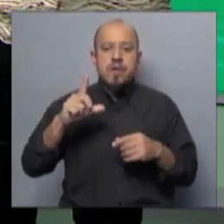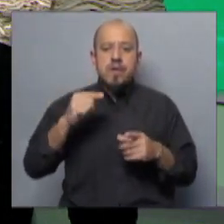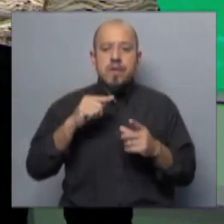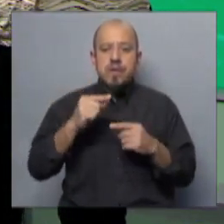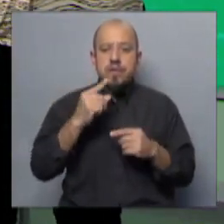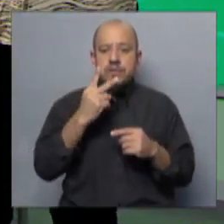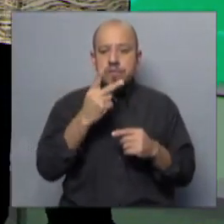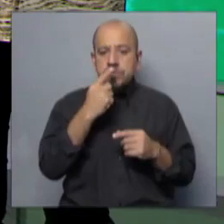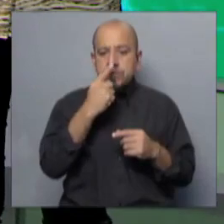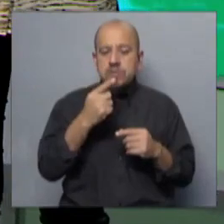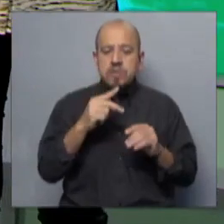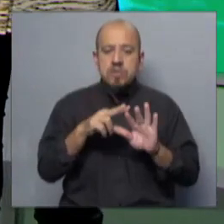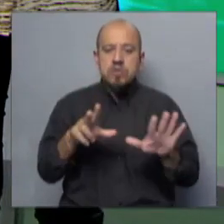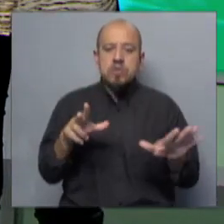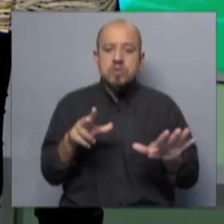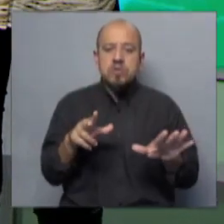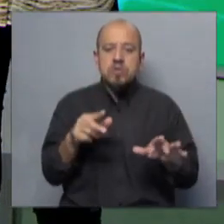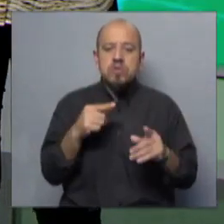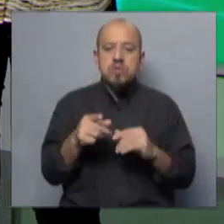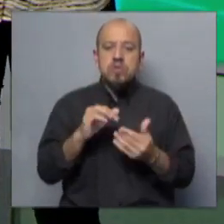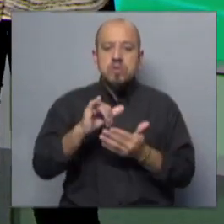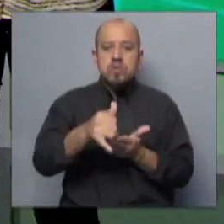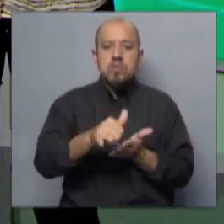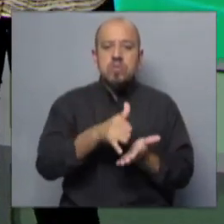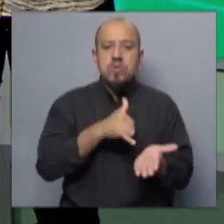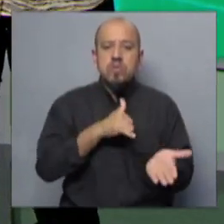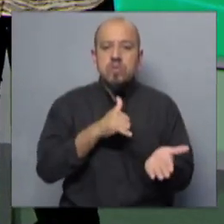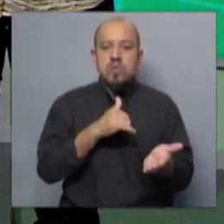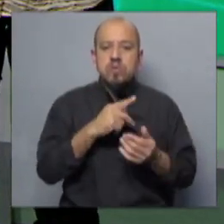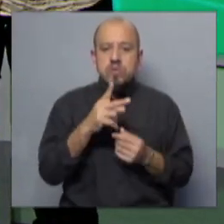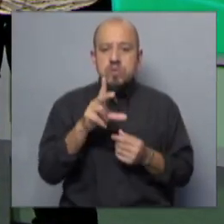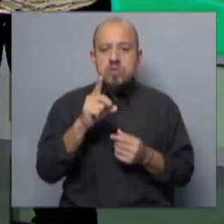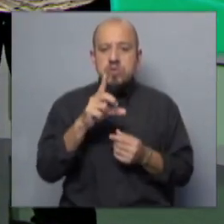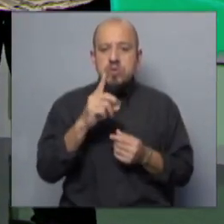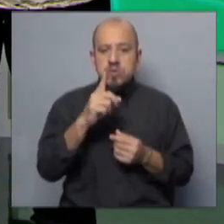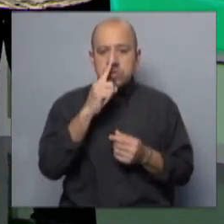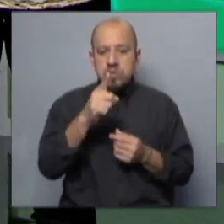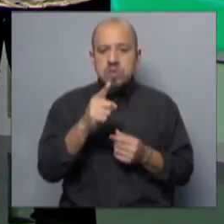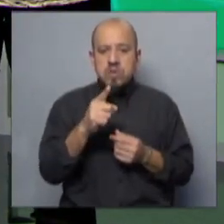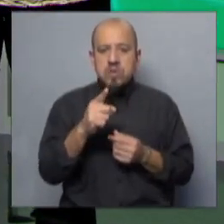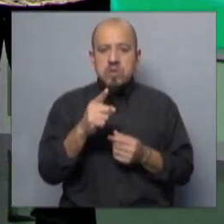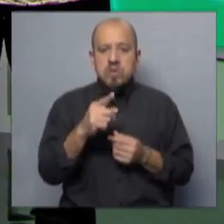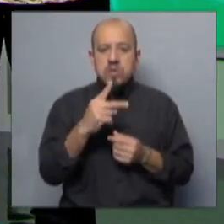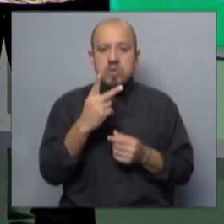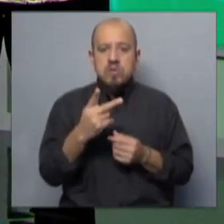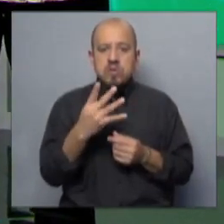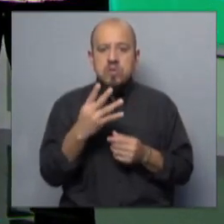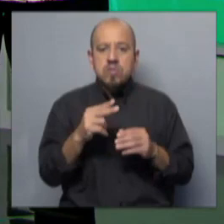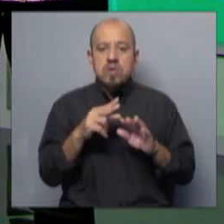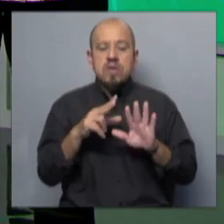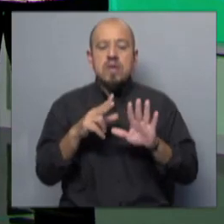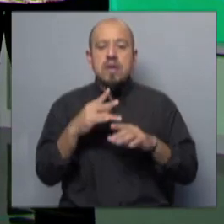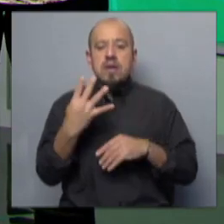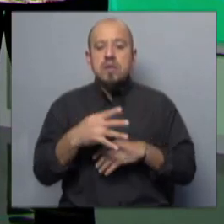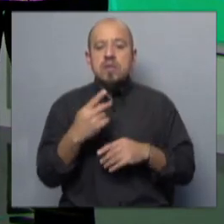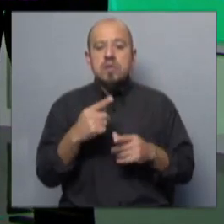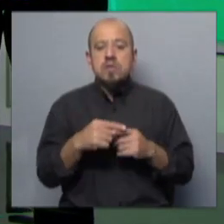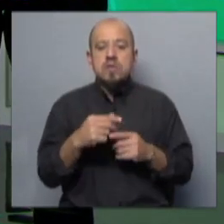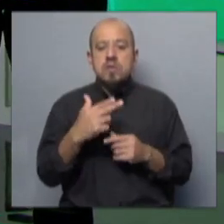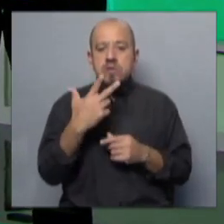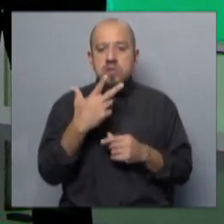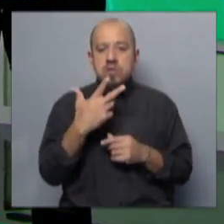2018 y pasa de un promedio de 12 mil 414 en 2020 a 36